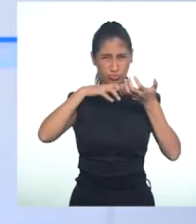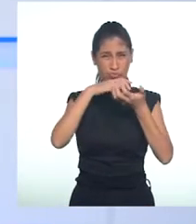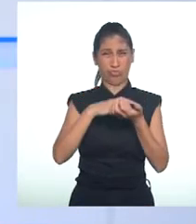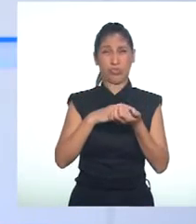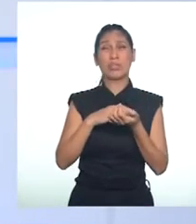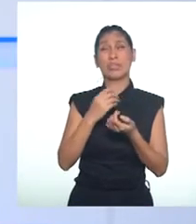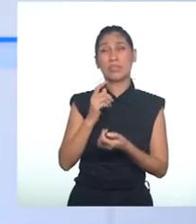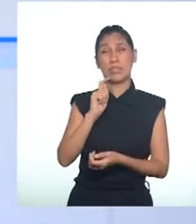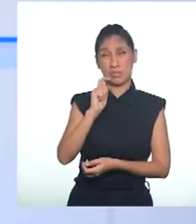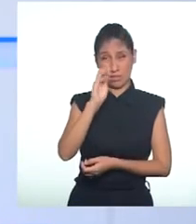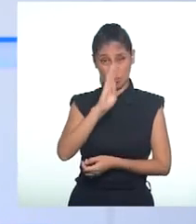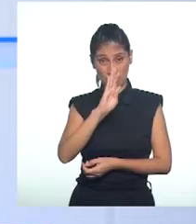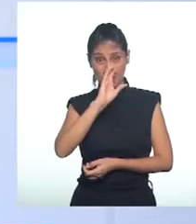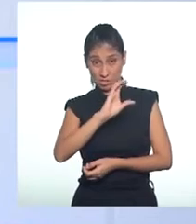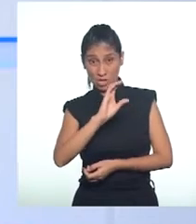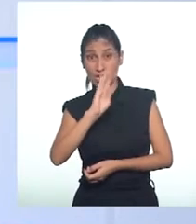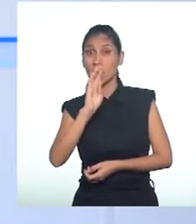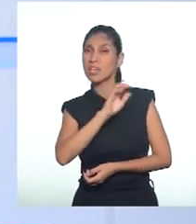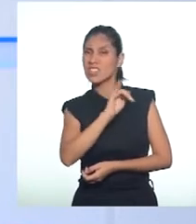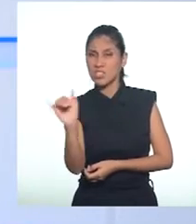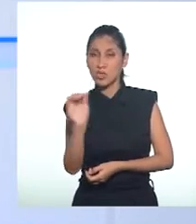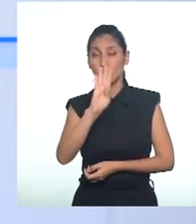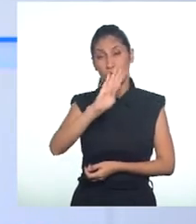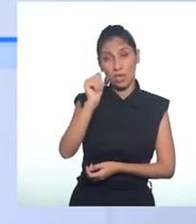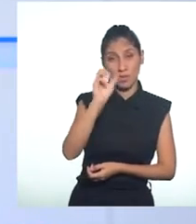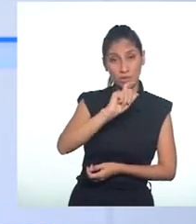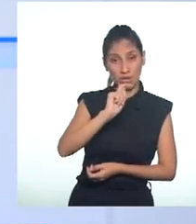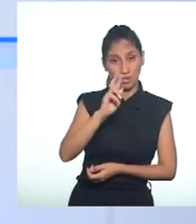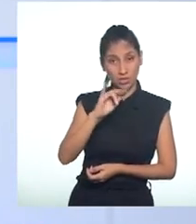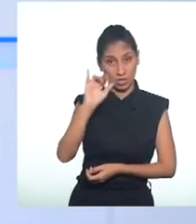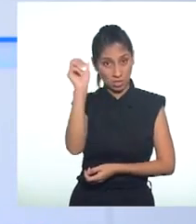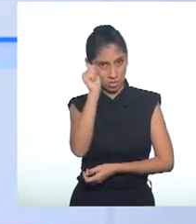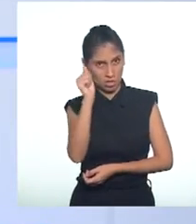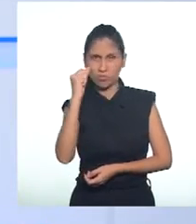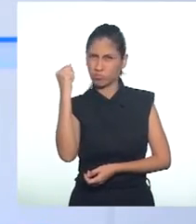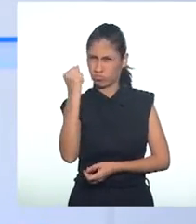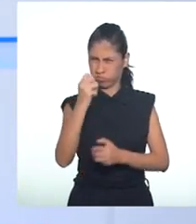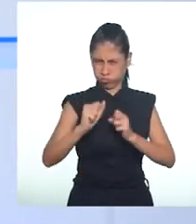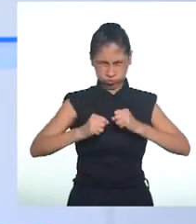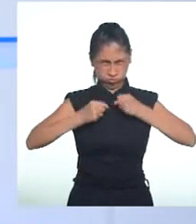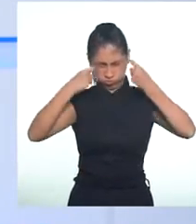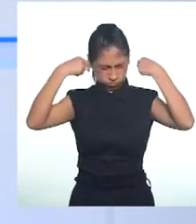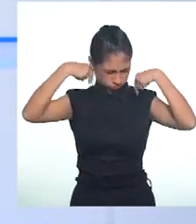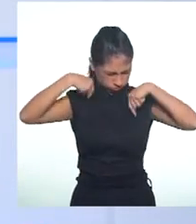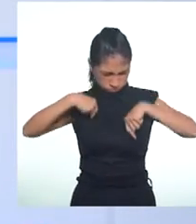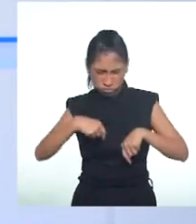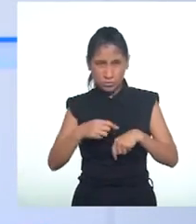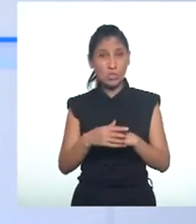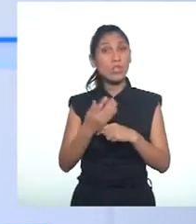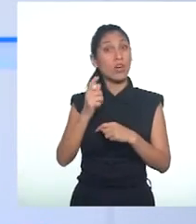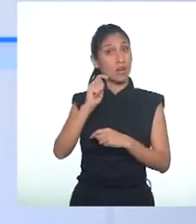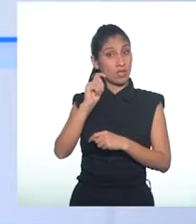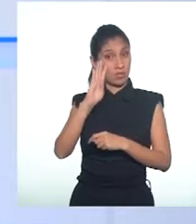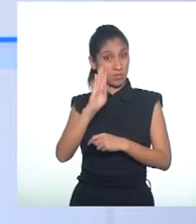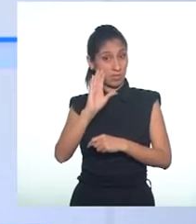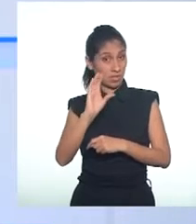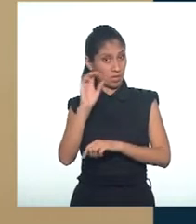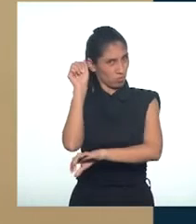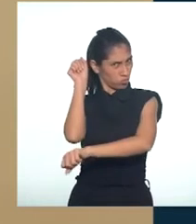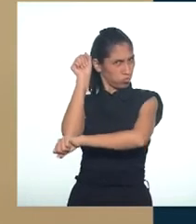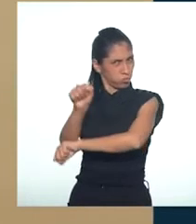bacteria terrible, pero no invencible, ¿verdad, profesora? Como pasó con el tío Luigi. ¿Cuál es la forma de combatirlo y